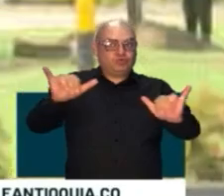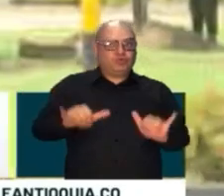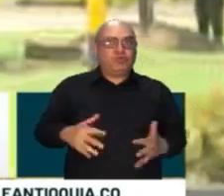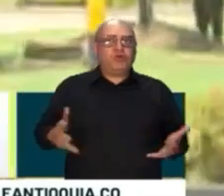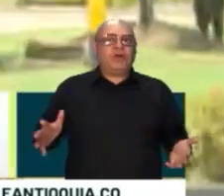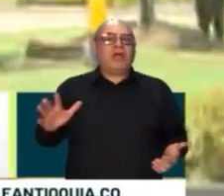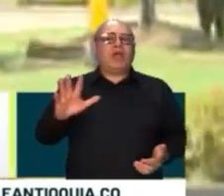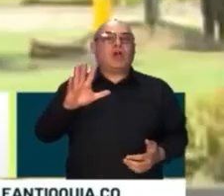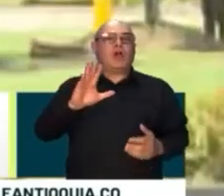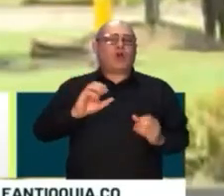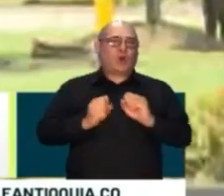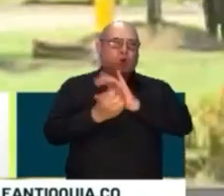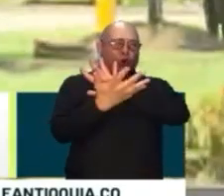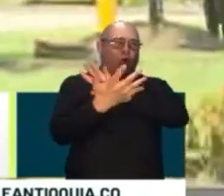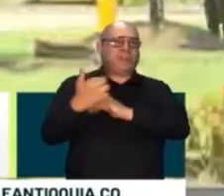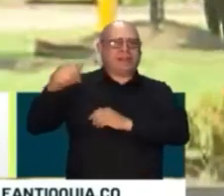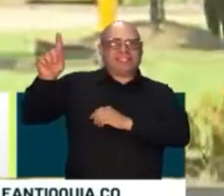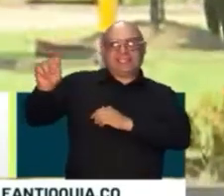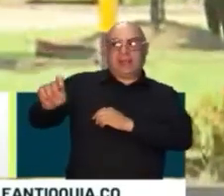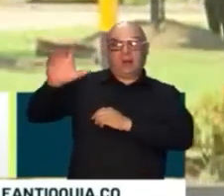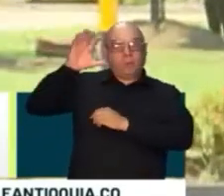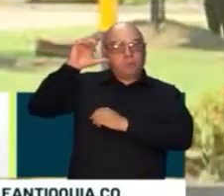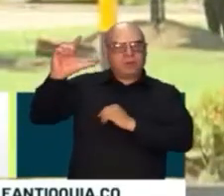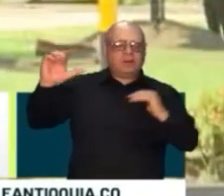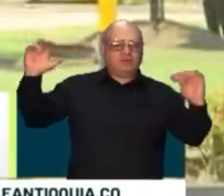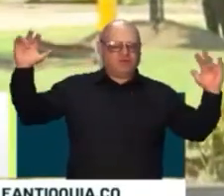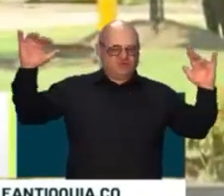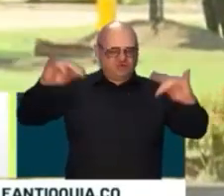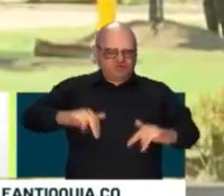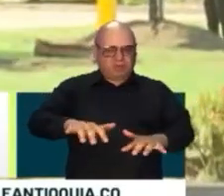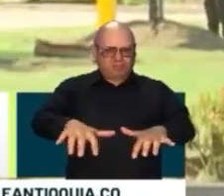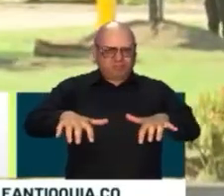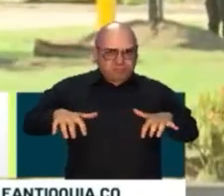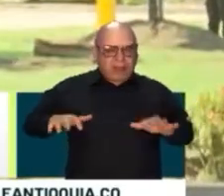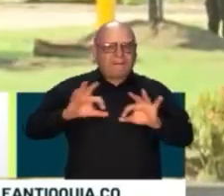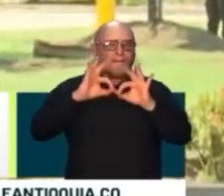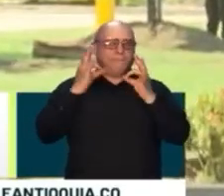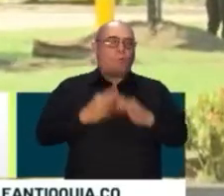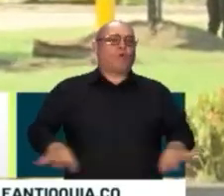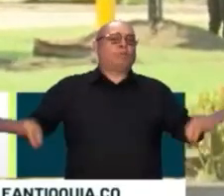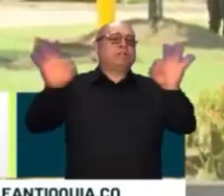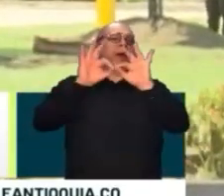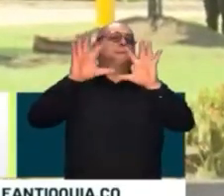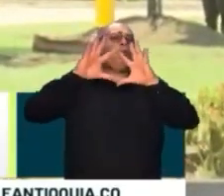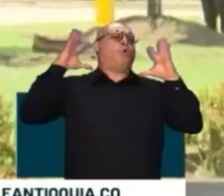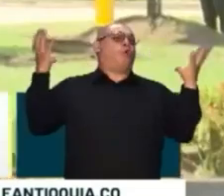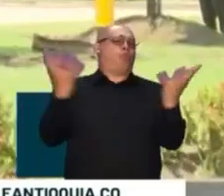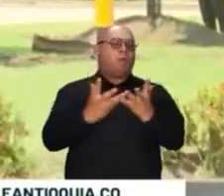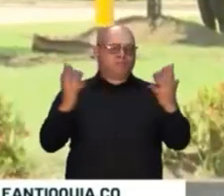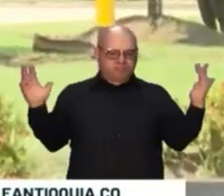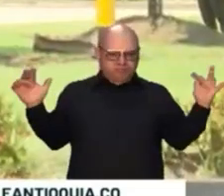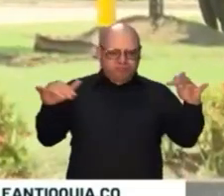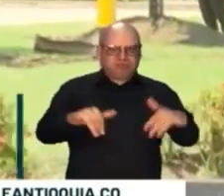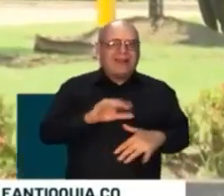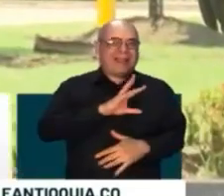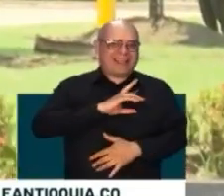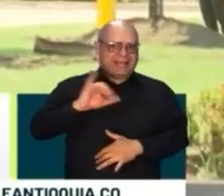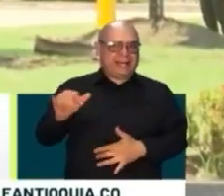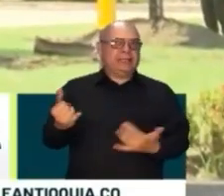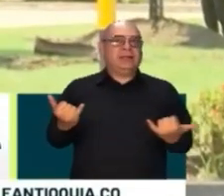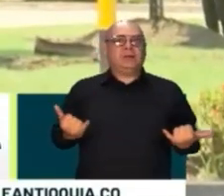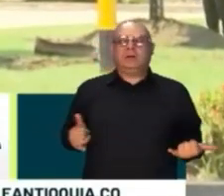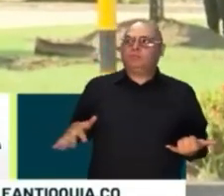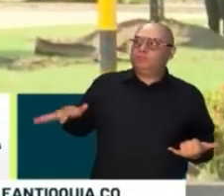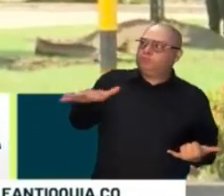16 la Cumbre de biodiversidad más importante a nivel Global en este momento nos encontramos en la